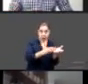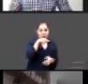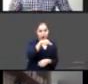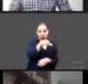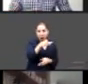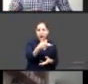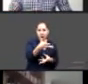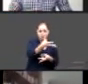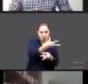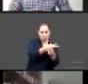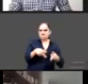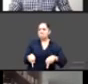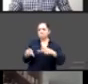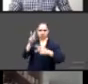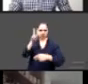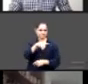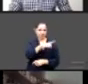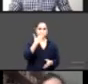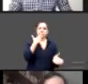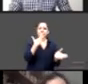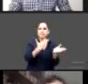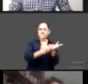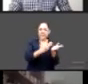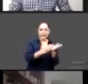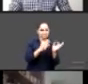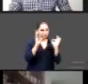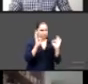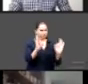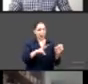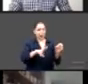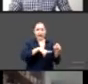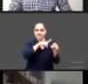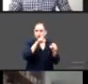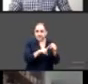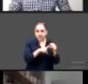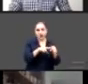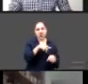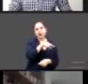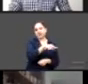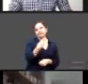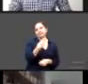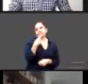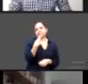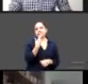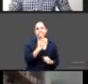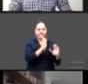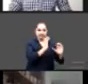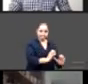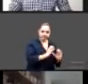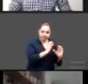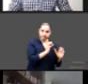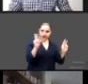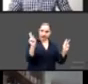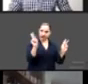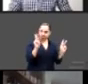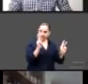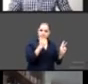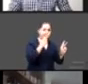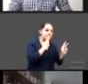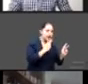pueden obtener un beneficio económico, pero que también están aportando un beneficio social y un beneficio ambiental a su comunidad,